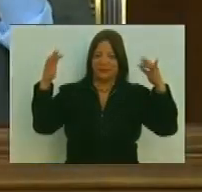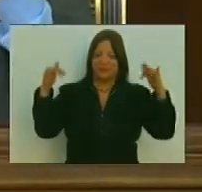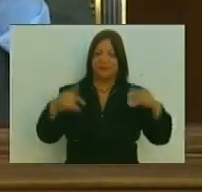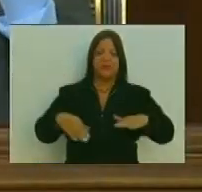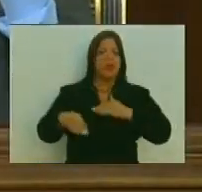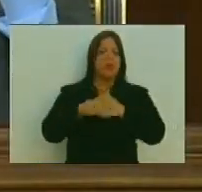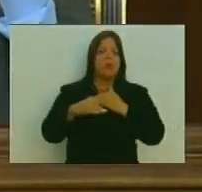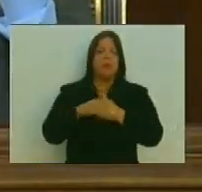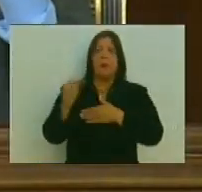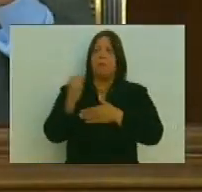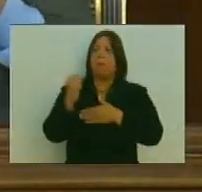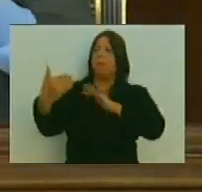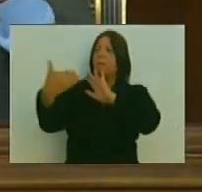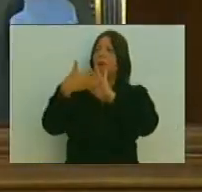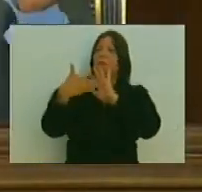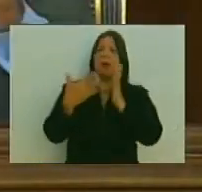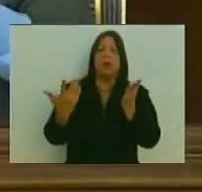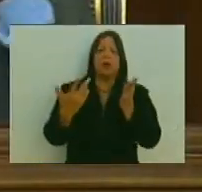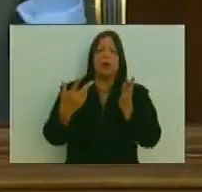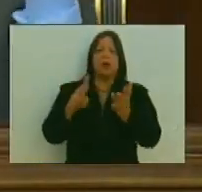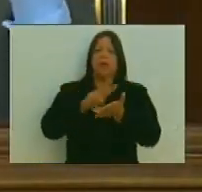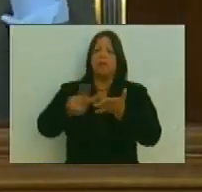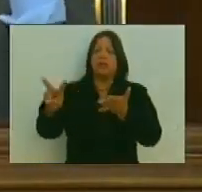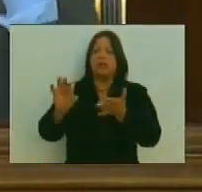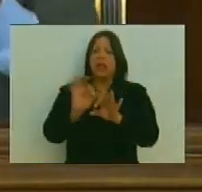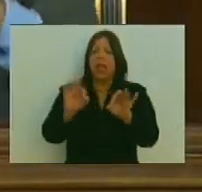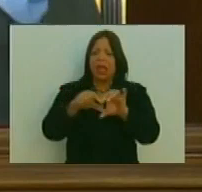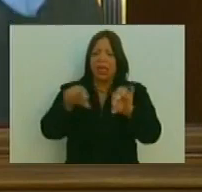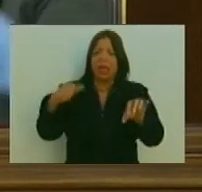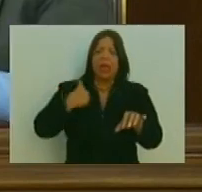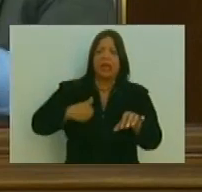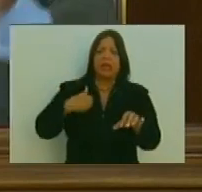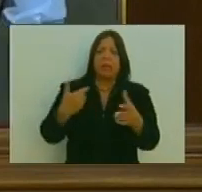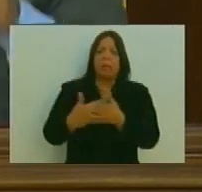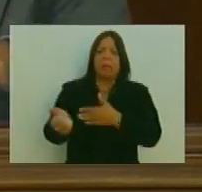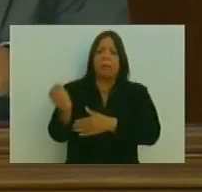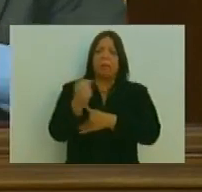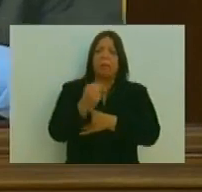Igual no sé qué me van a sancionar, porque ni tengo visa gringa ni tengo visa canadiense. O sea.